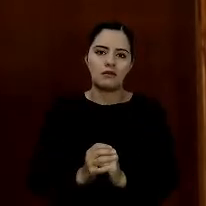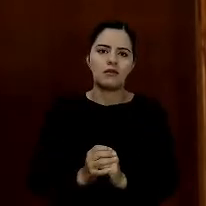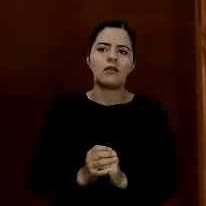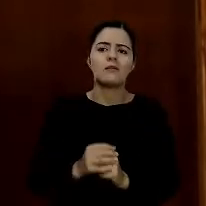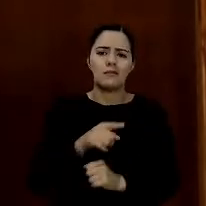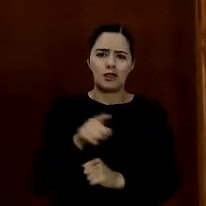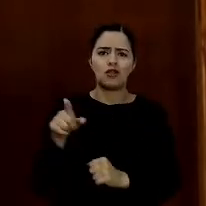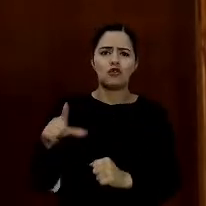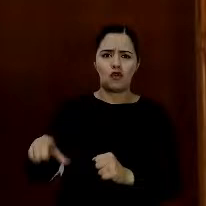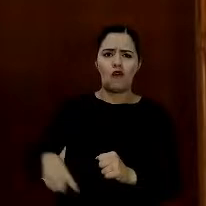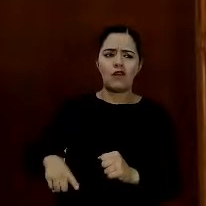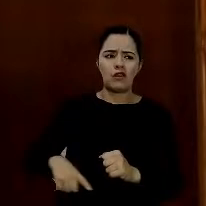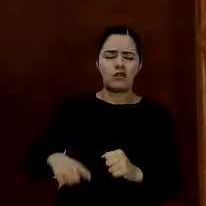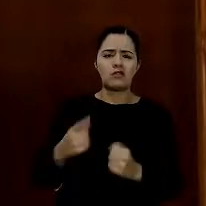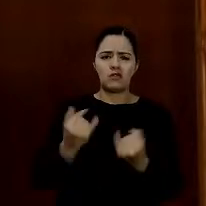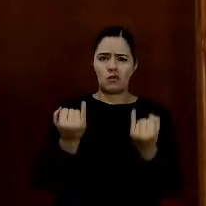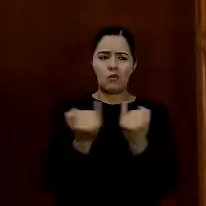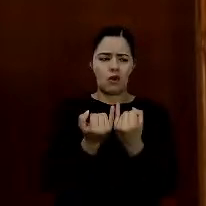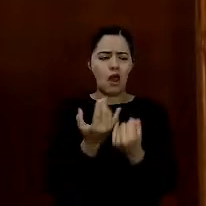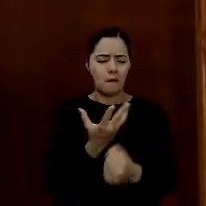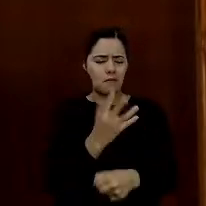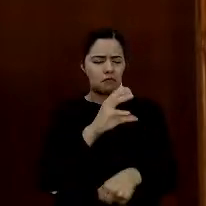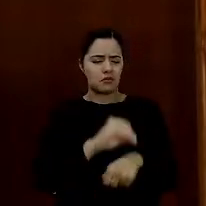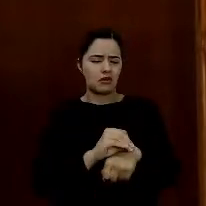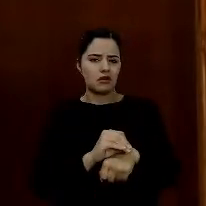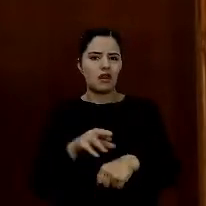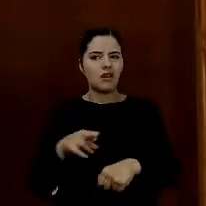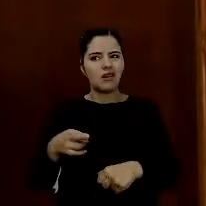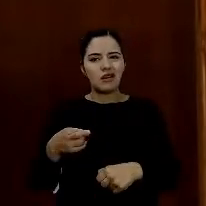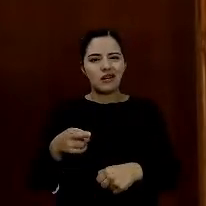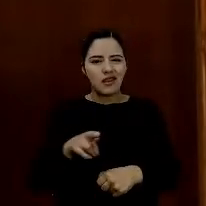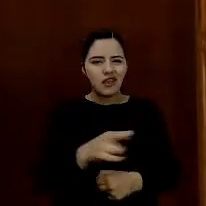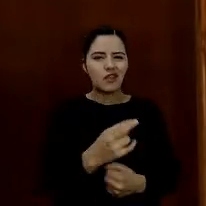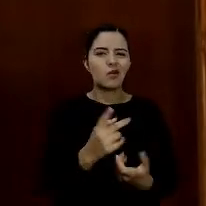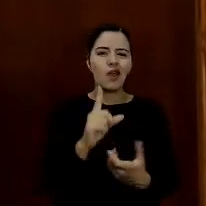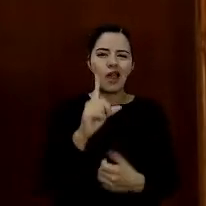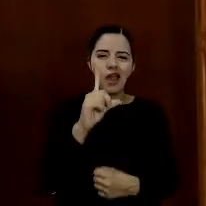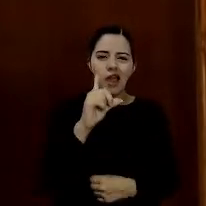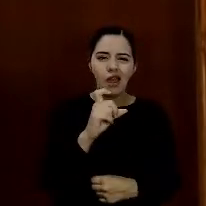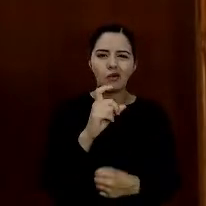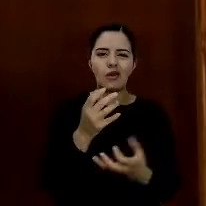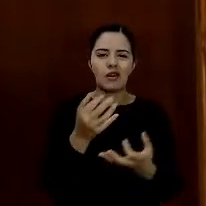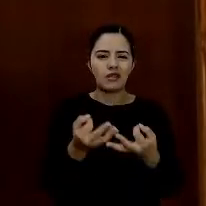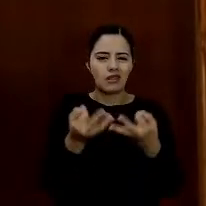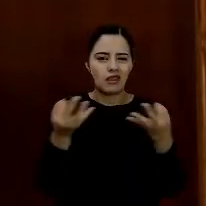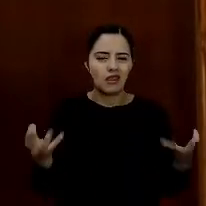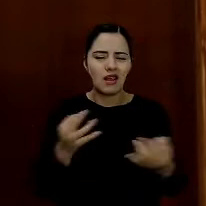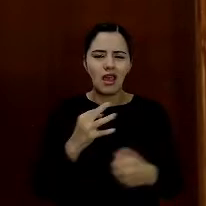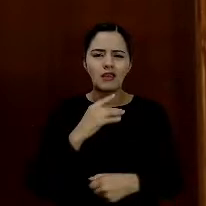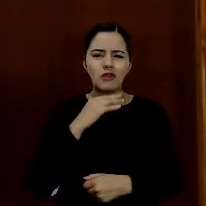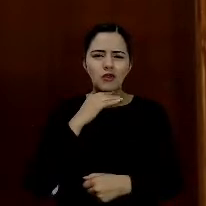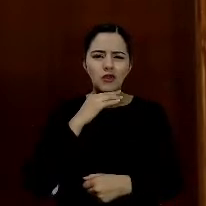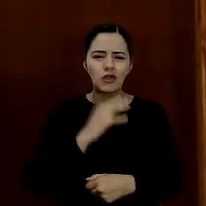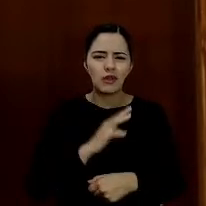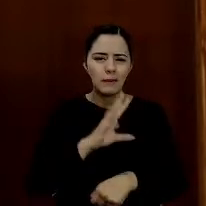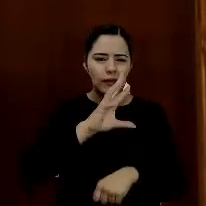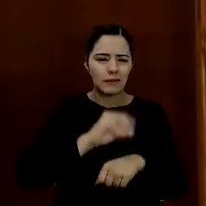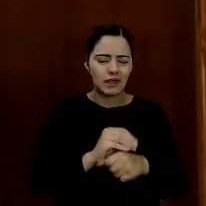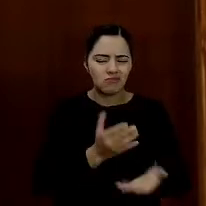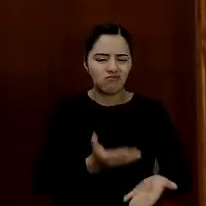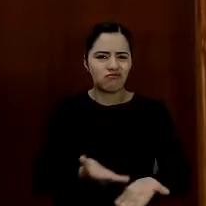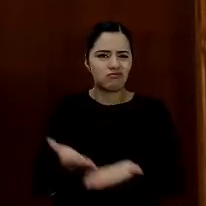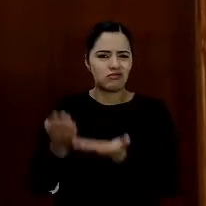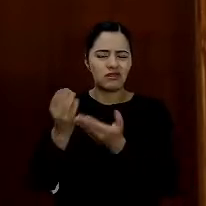los cuerpos de agua, el suelo, la tala inmoderada y clandestina, y toda una serie